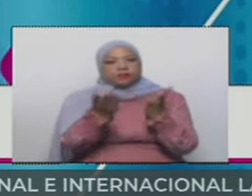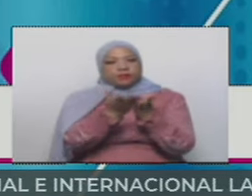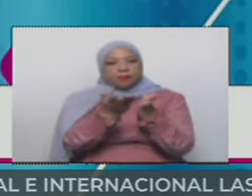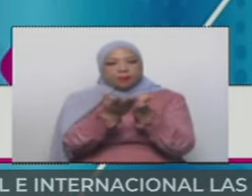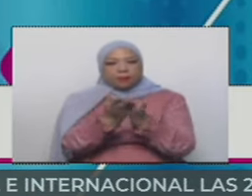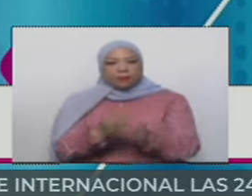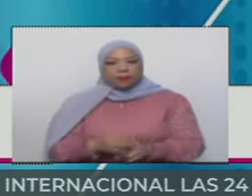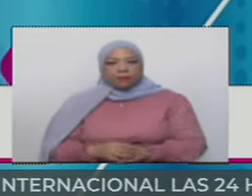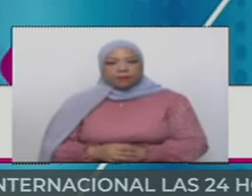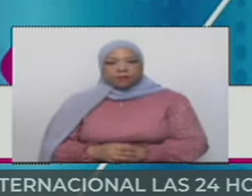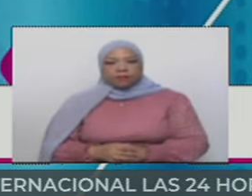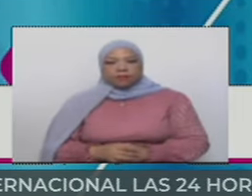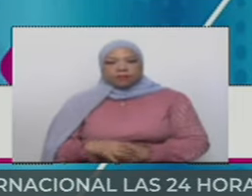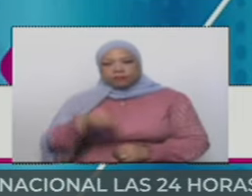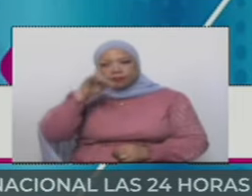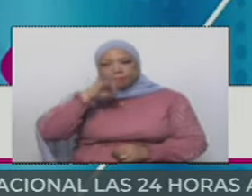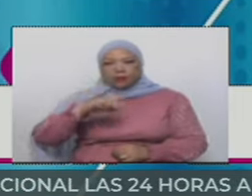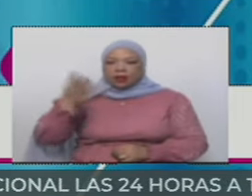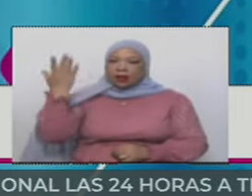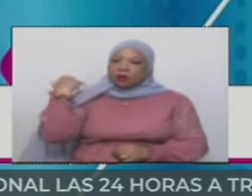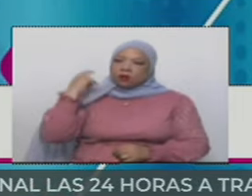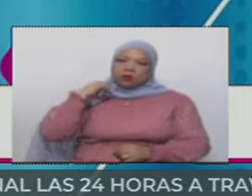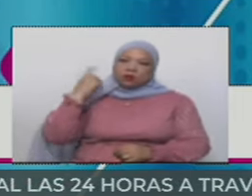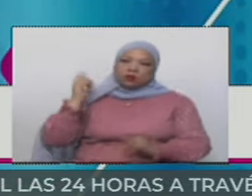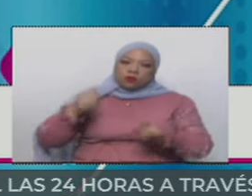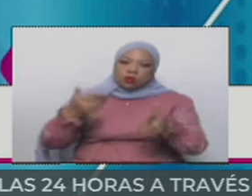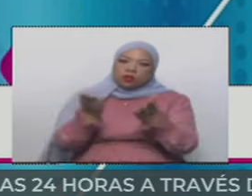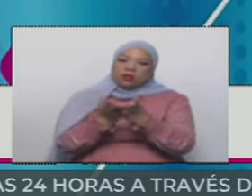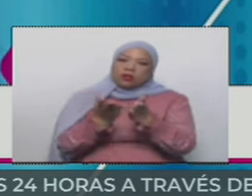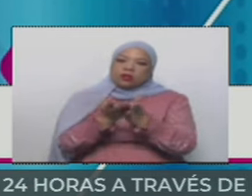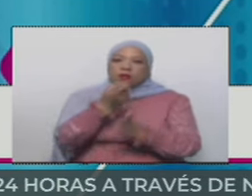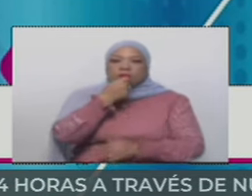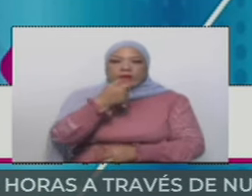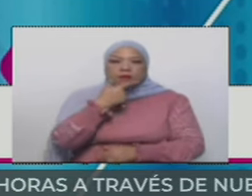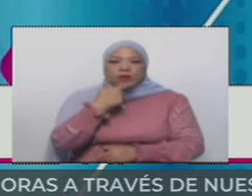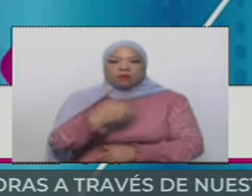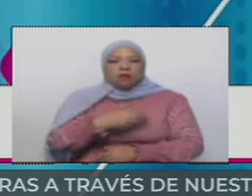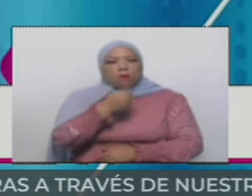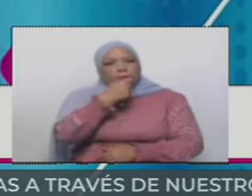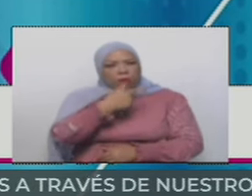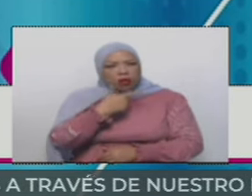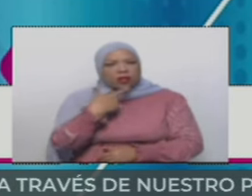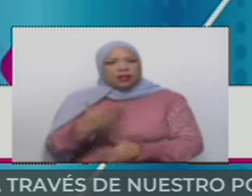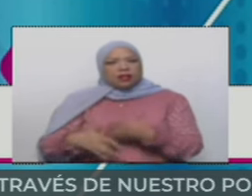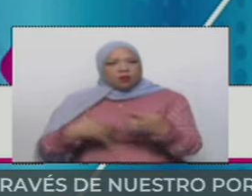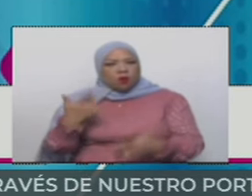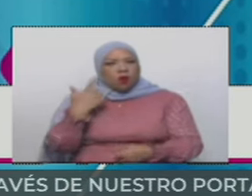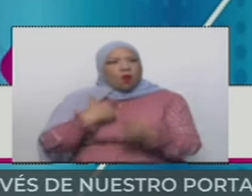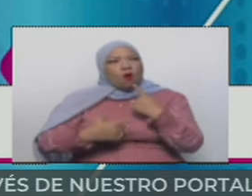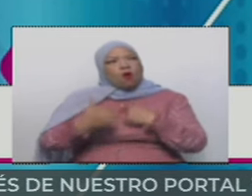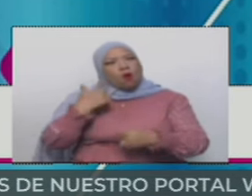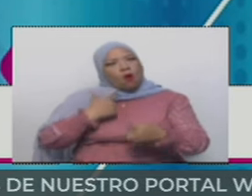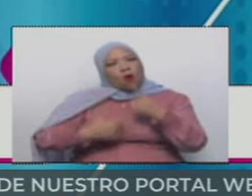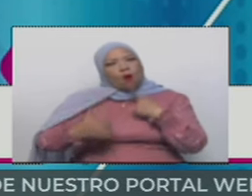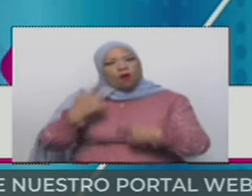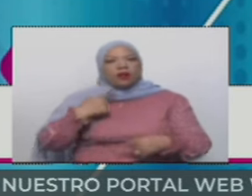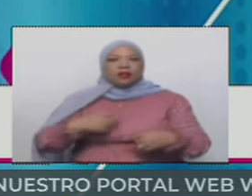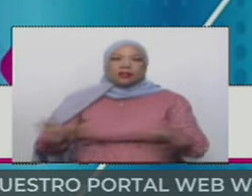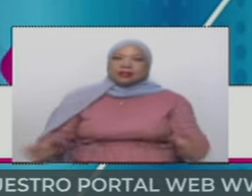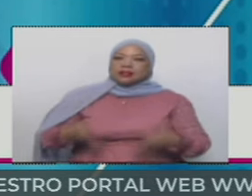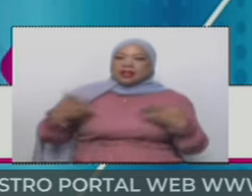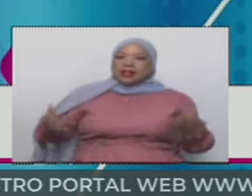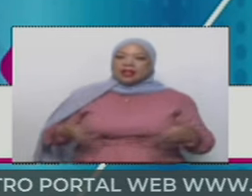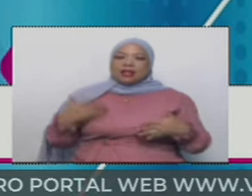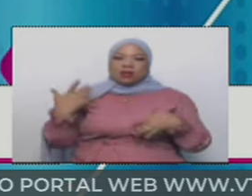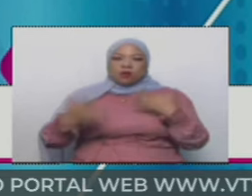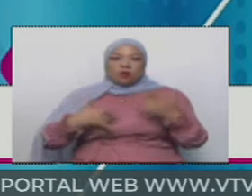Teníamos años que no veíamos un inicio de año escolar tan nutrido, tan colorido, con tanta motivación y